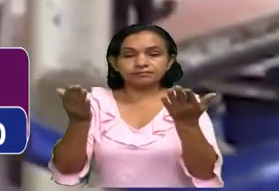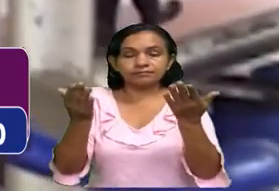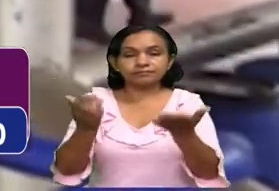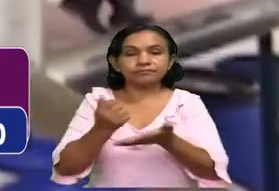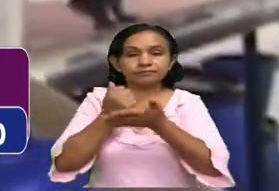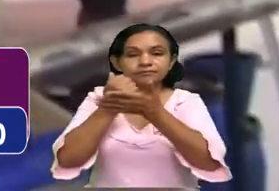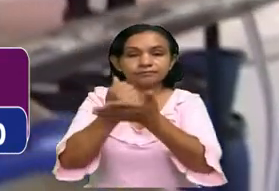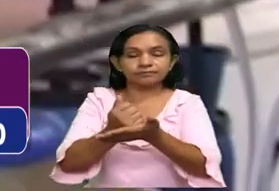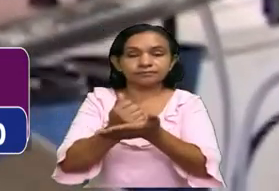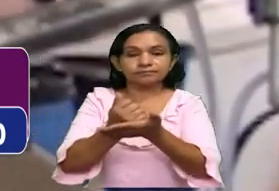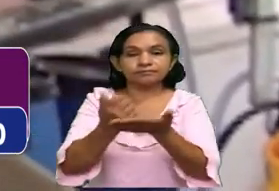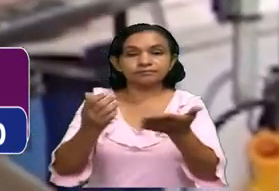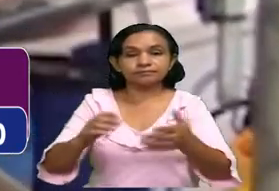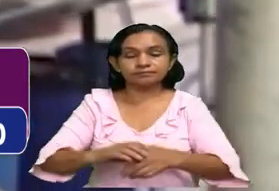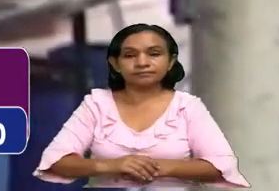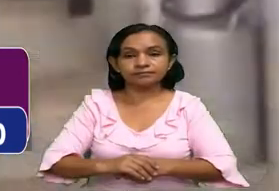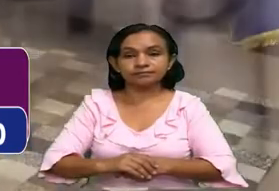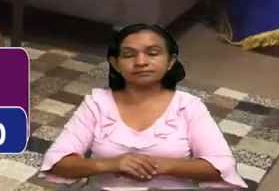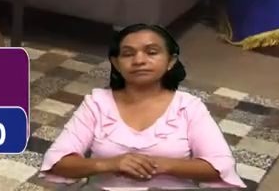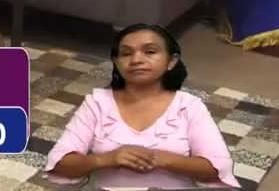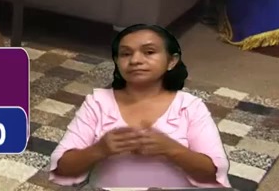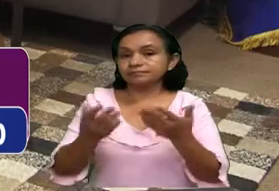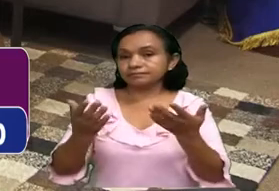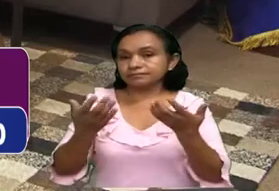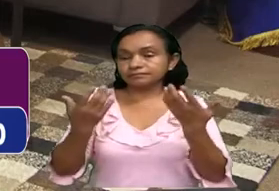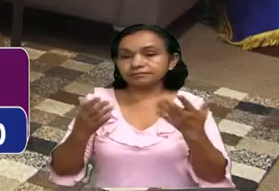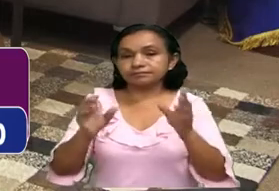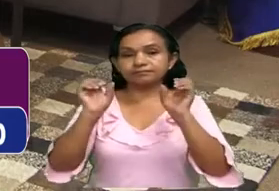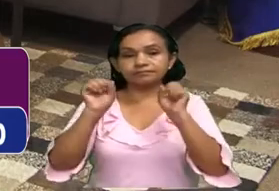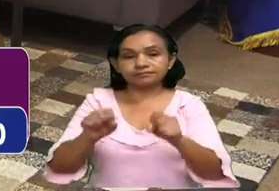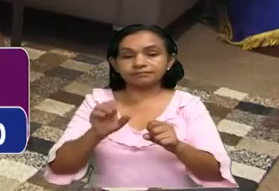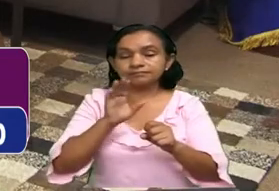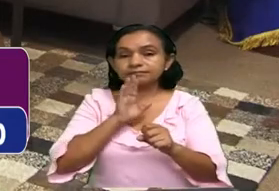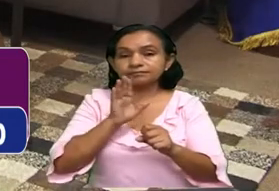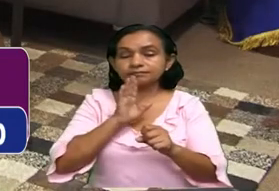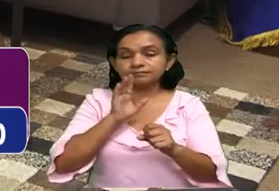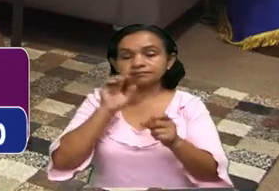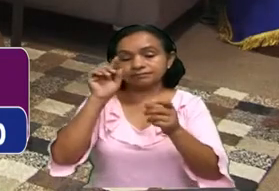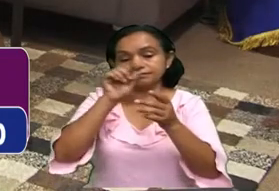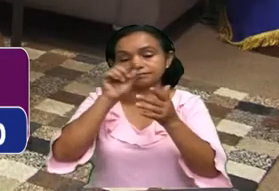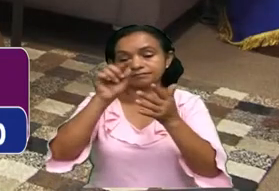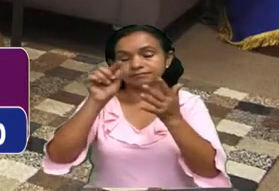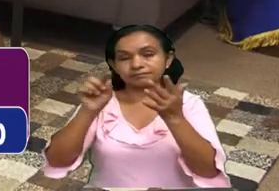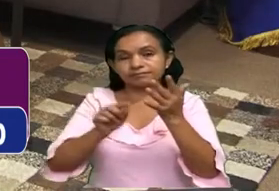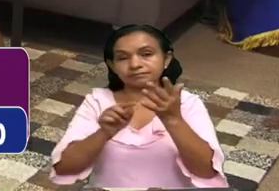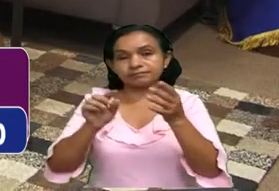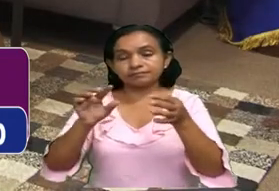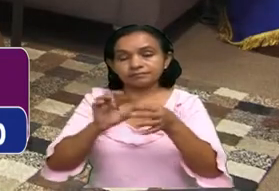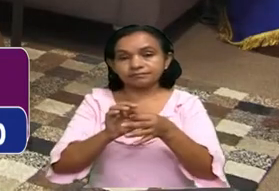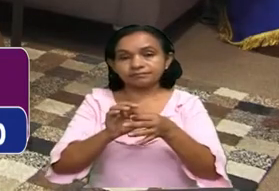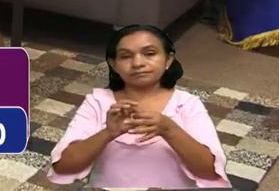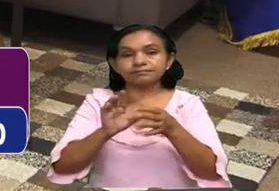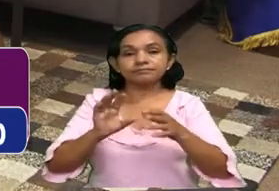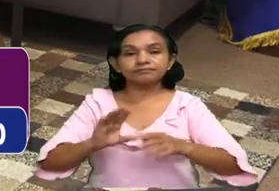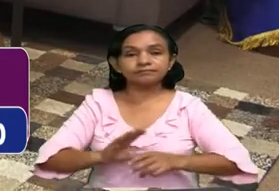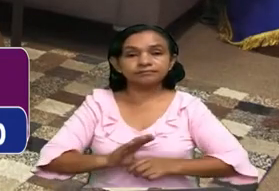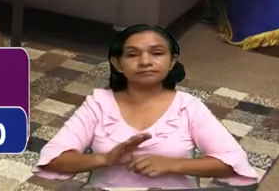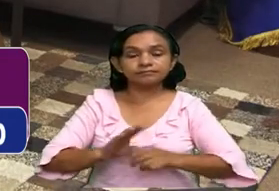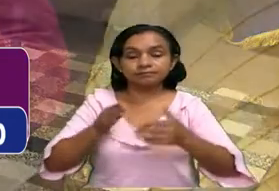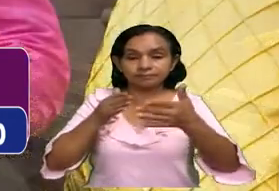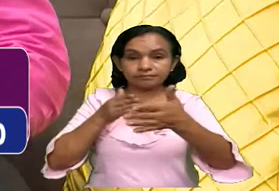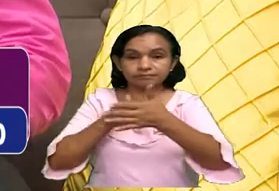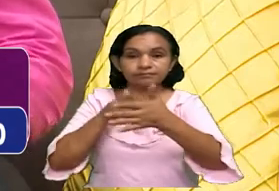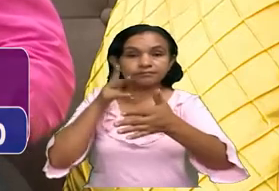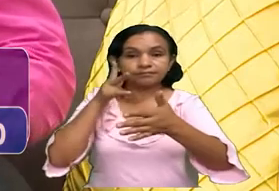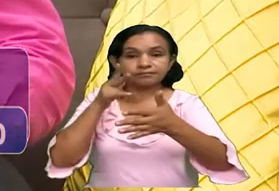que coadyuvan al logro de este objetivo. Y que sin duda alguna podremos conversar de algunos puntos que se interrelacionan con esta estrategia. Tenemos que hacer una